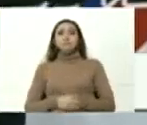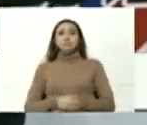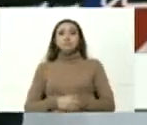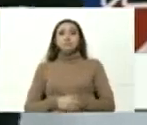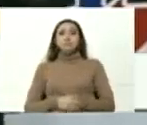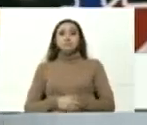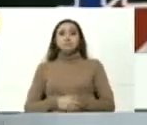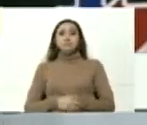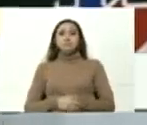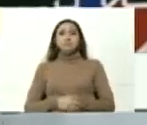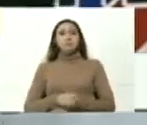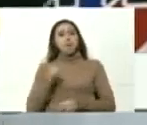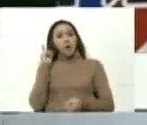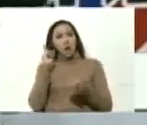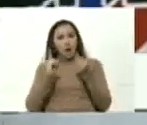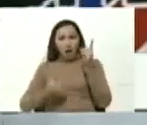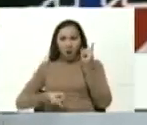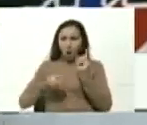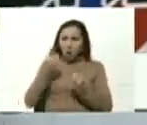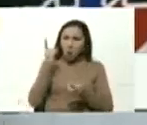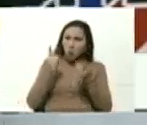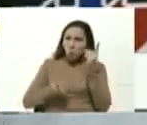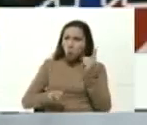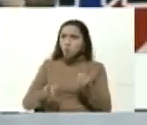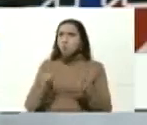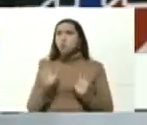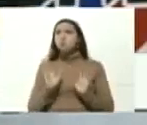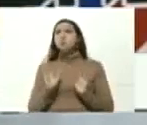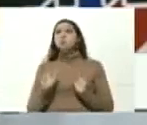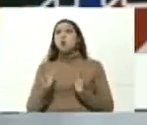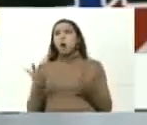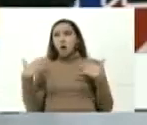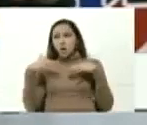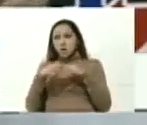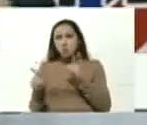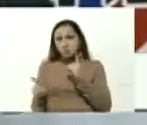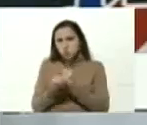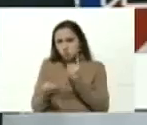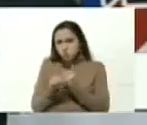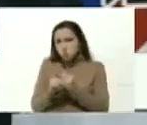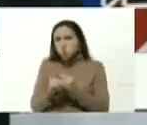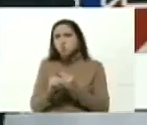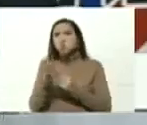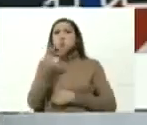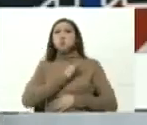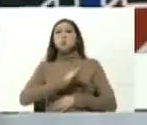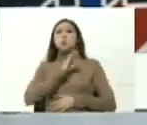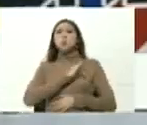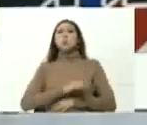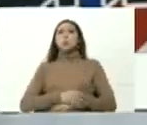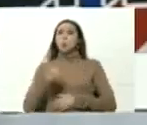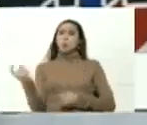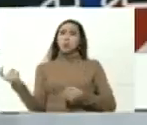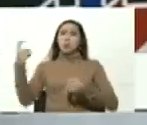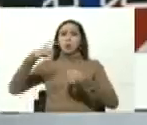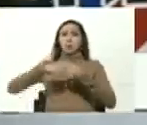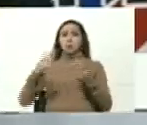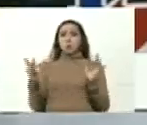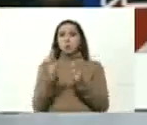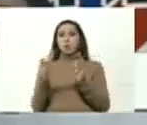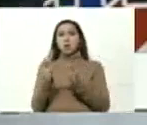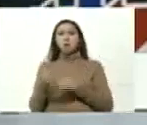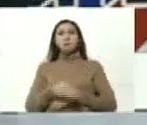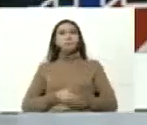en algunas y en algunos elementos de las redes sociales que también hemos incorporado para, como